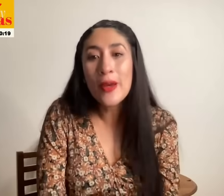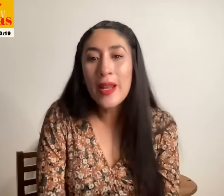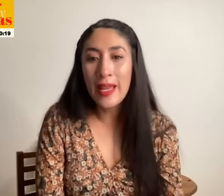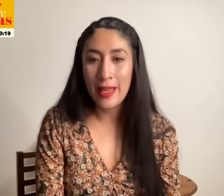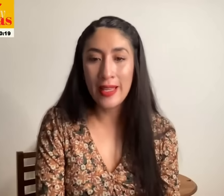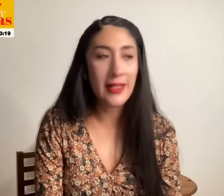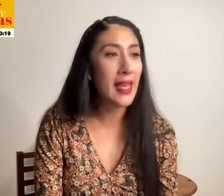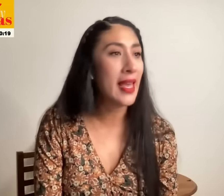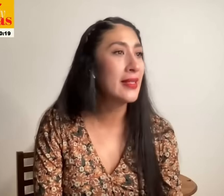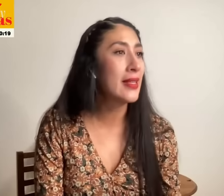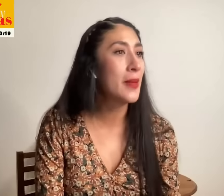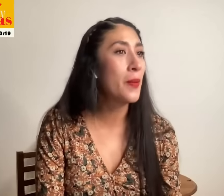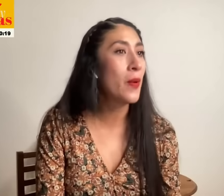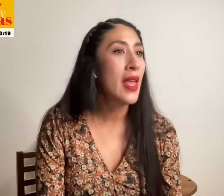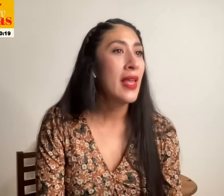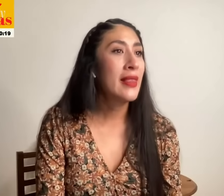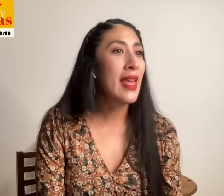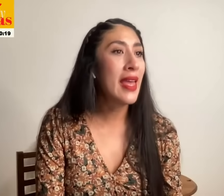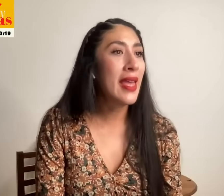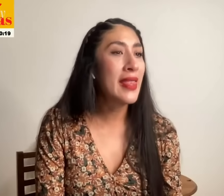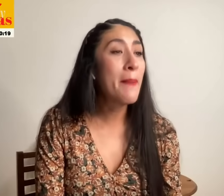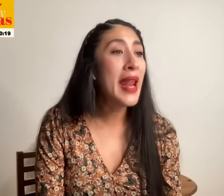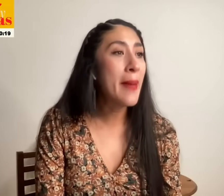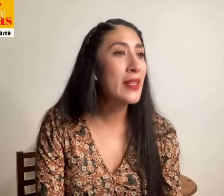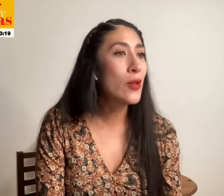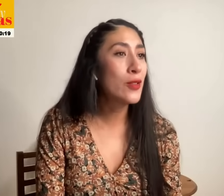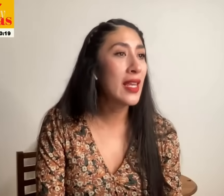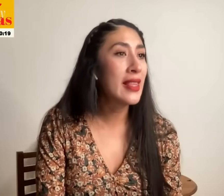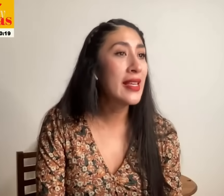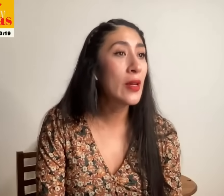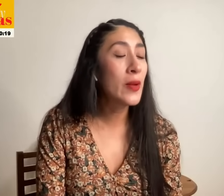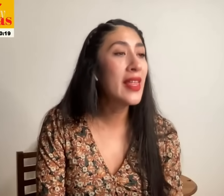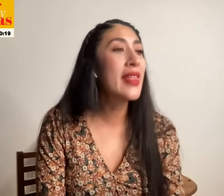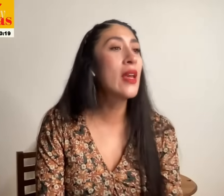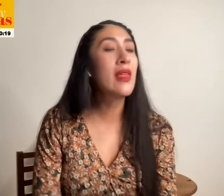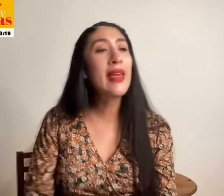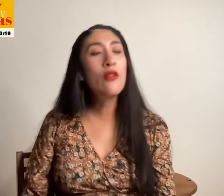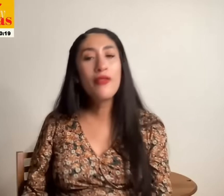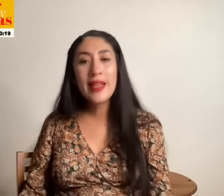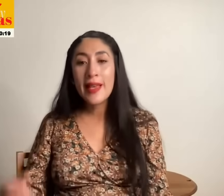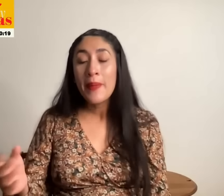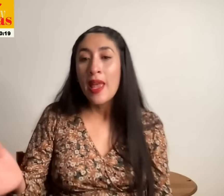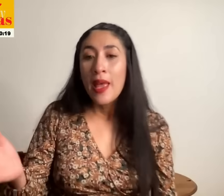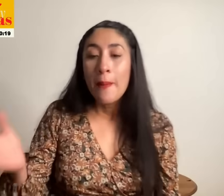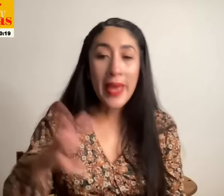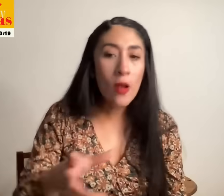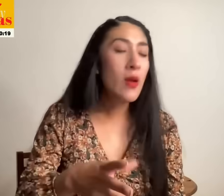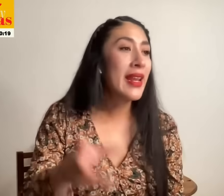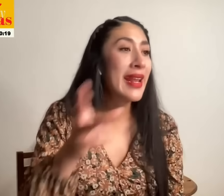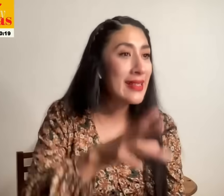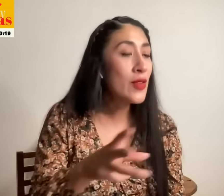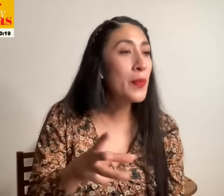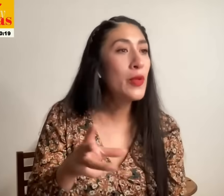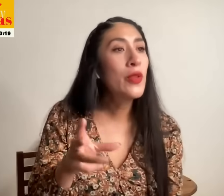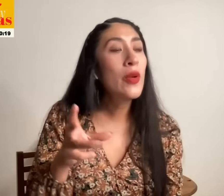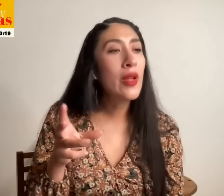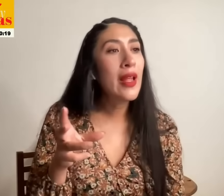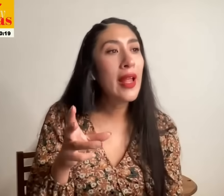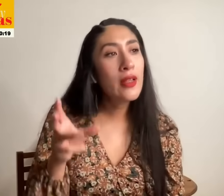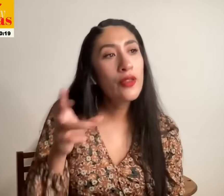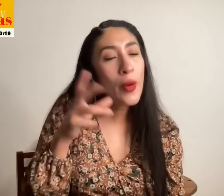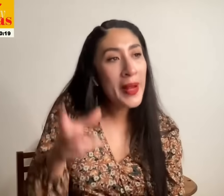policía viole ese tipo de parámetros de seguridad y de confianza. Pero regresando al